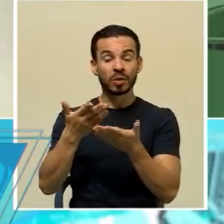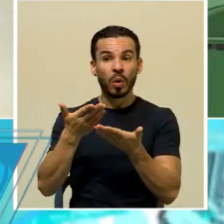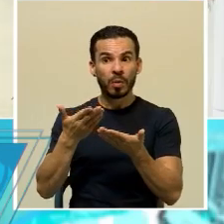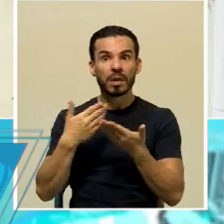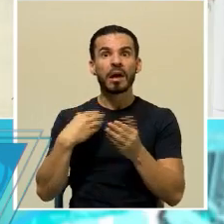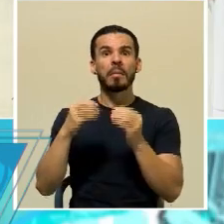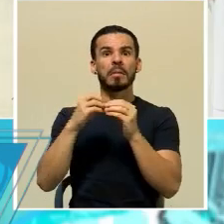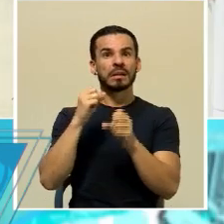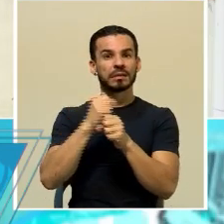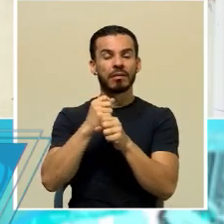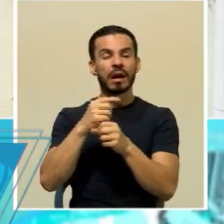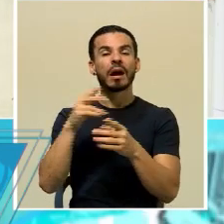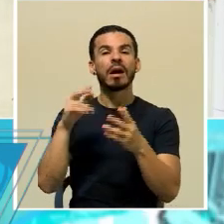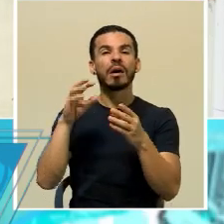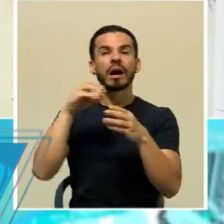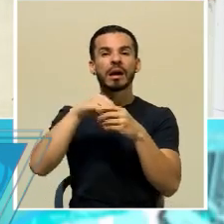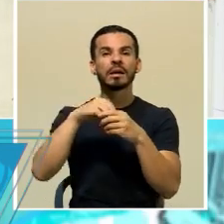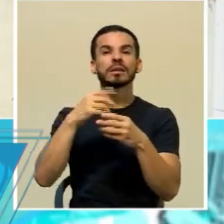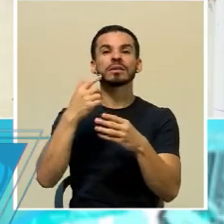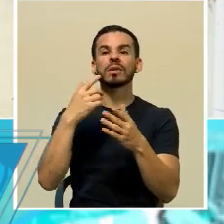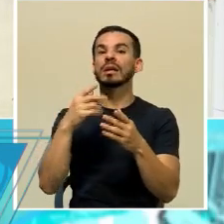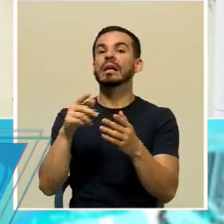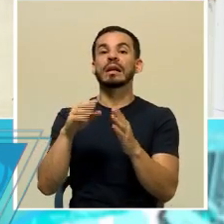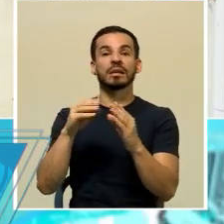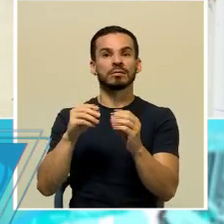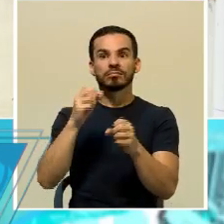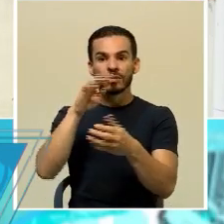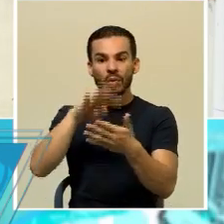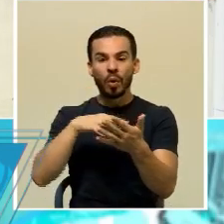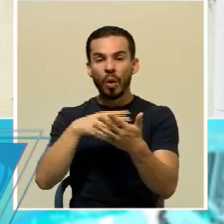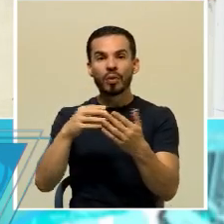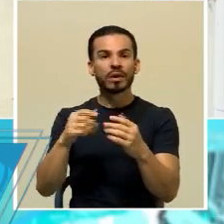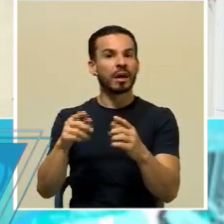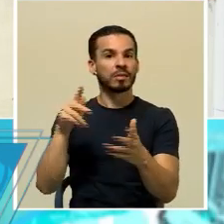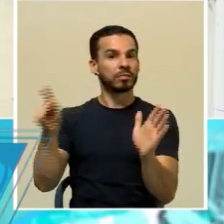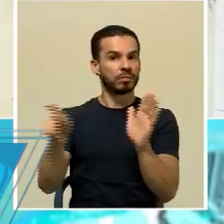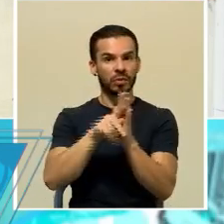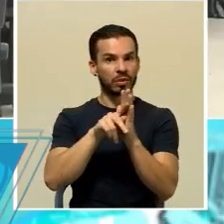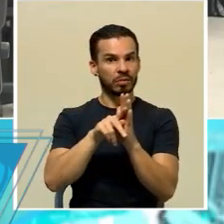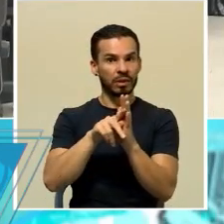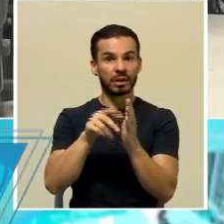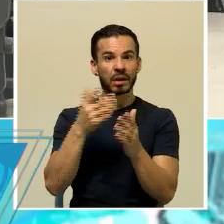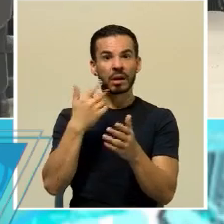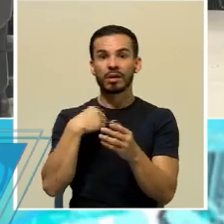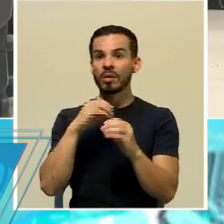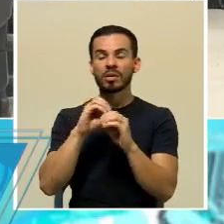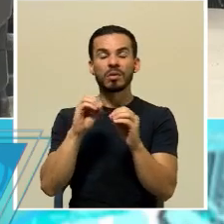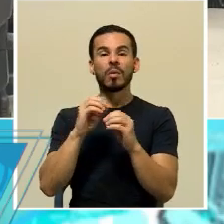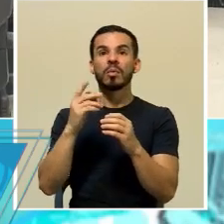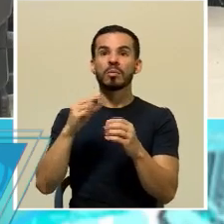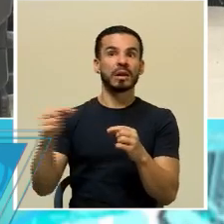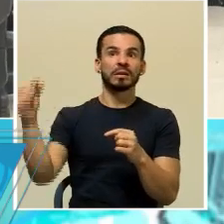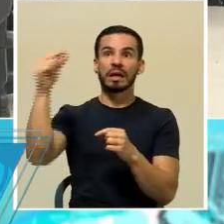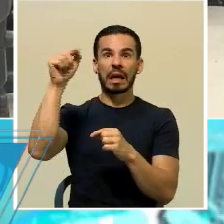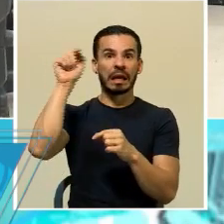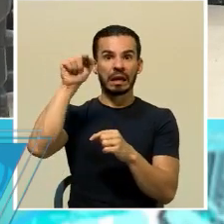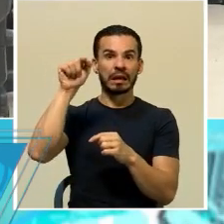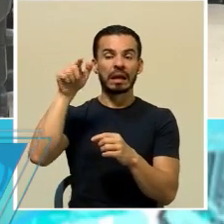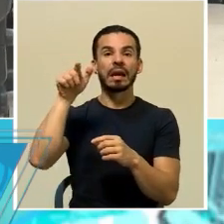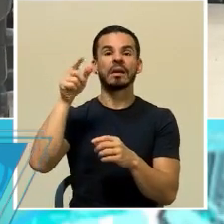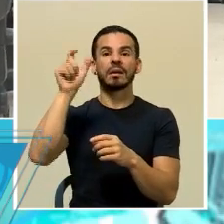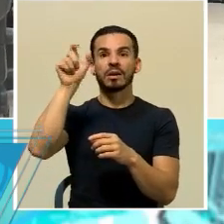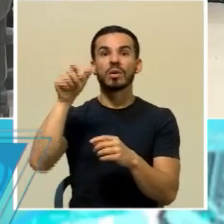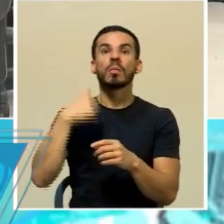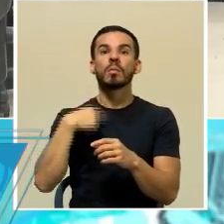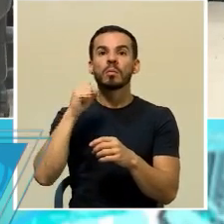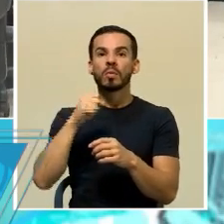trabajar más allá, es lo que se conoce como jornadas prohibidas. Entonces, en ningún momento, por más jerarca que sea,